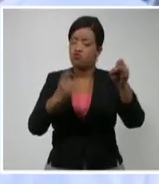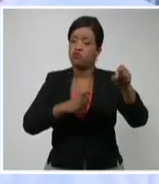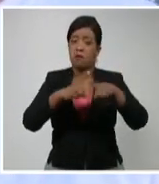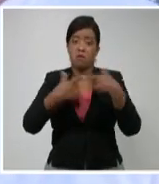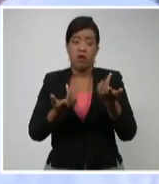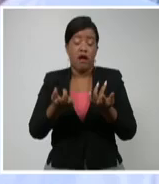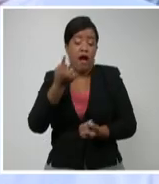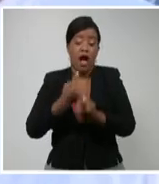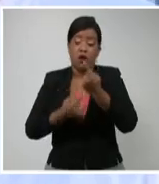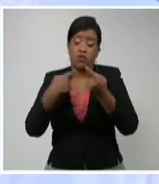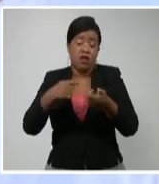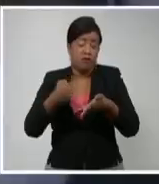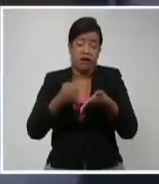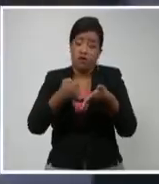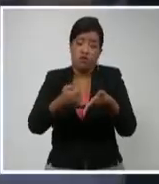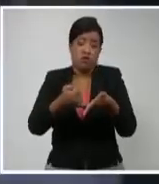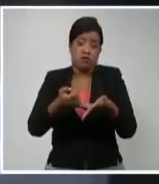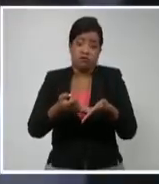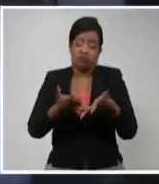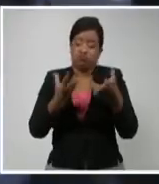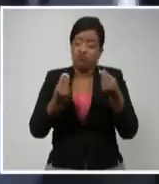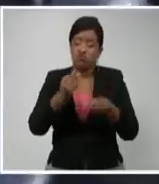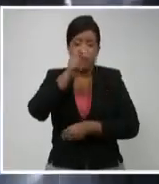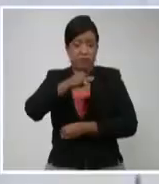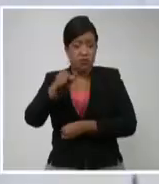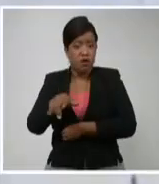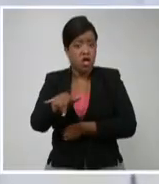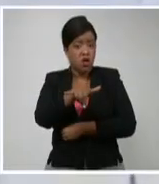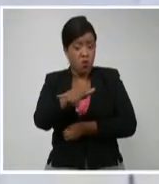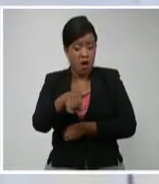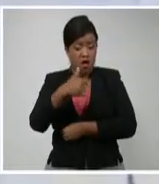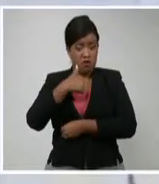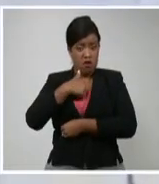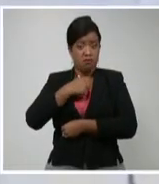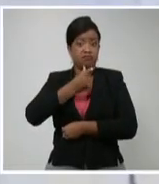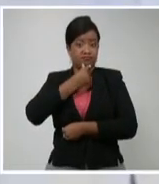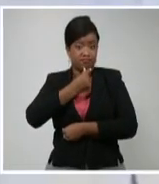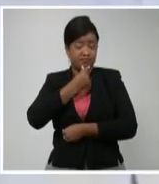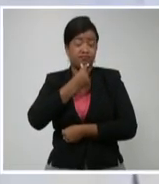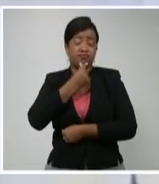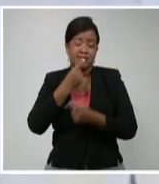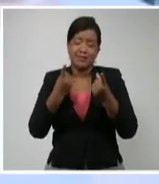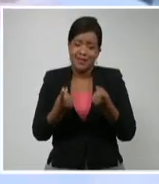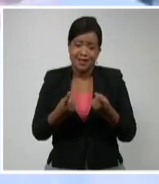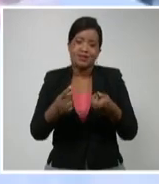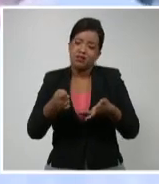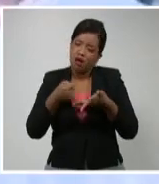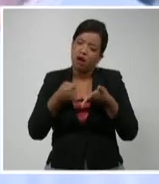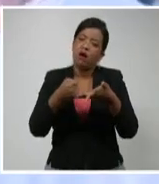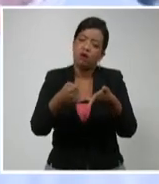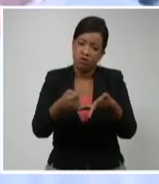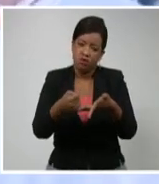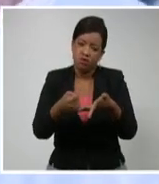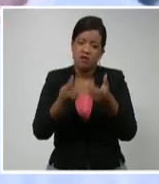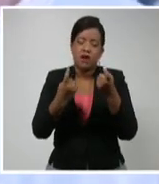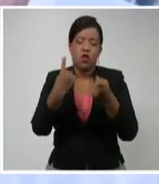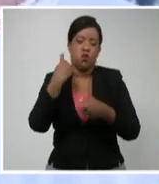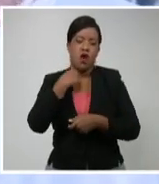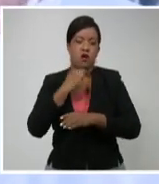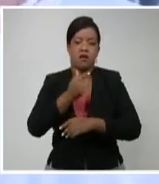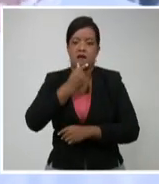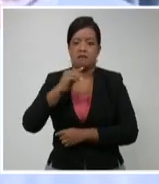que del paso y muchas personas también vulnerable como yo pienso que necesitan esta ayuda no me falta un año y pico para retirarme